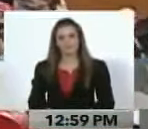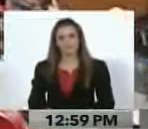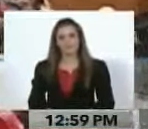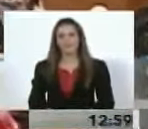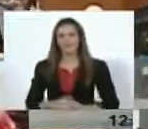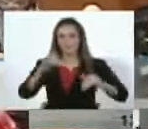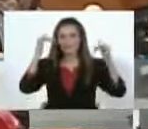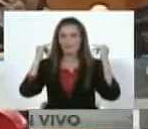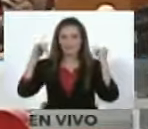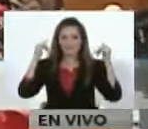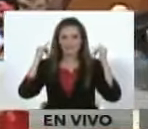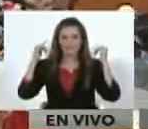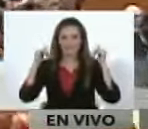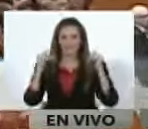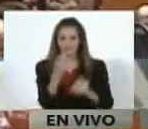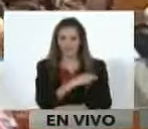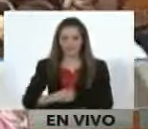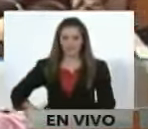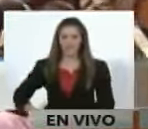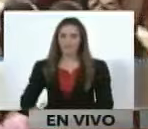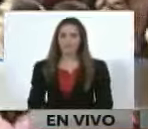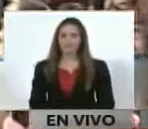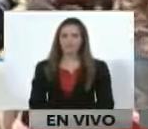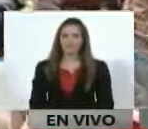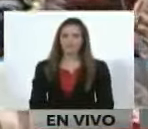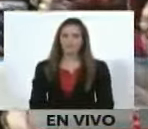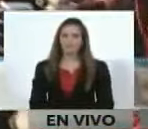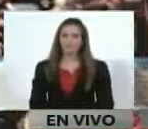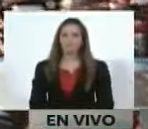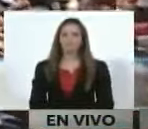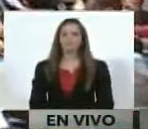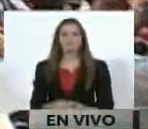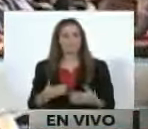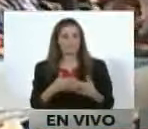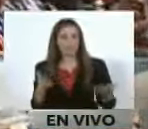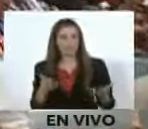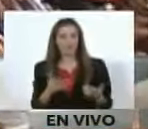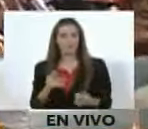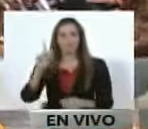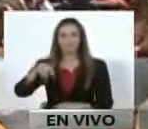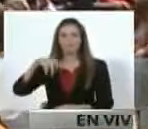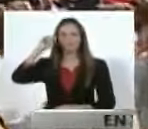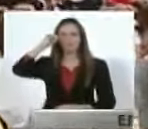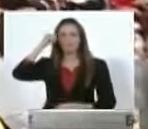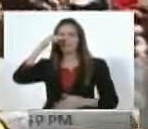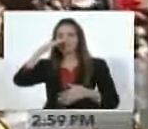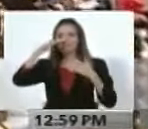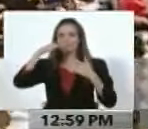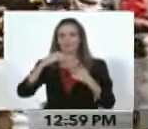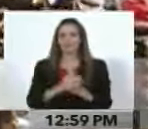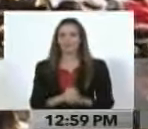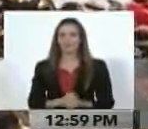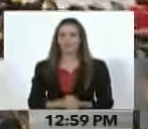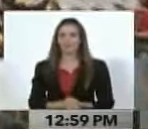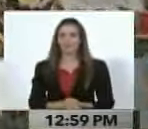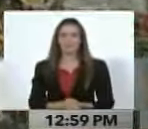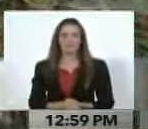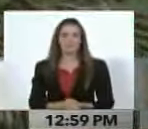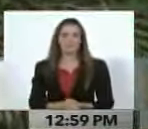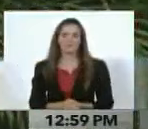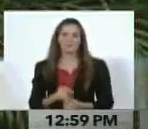Celebremos, presidente, público presente, y recordar siempre que aunque lo